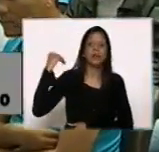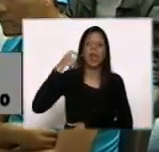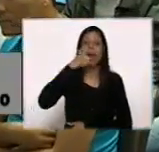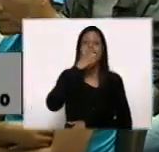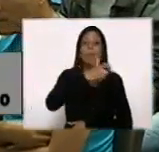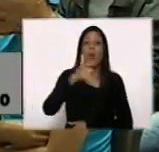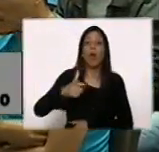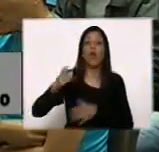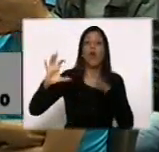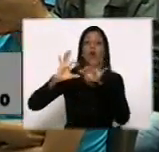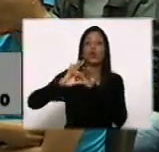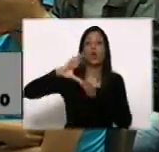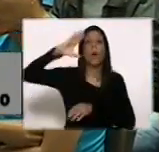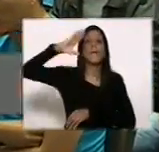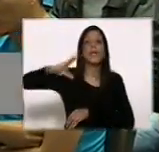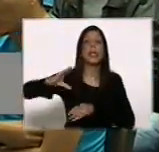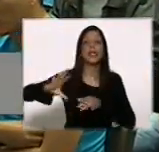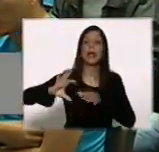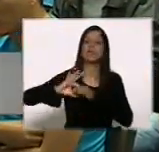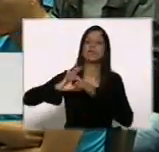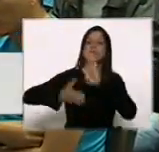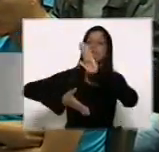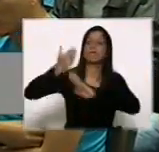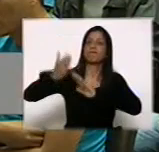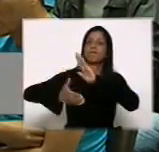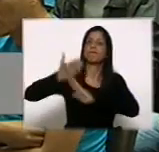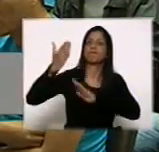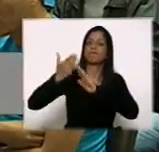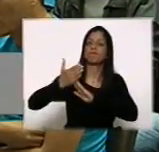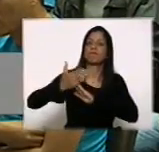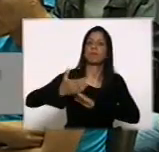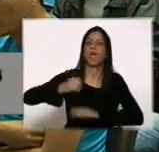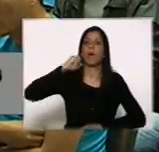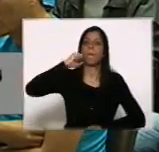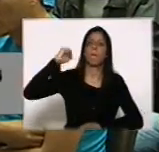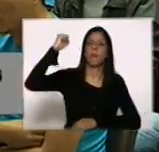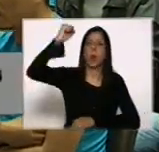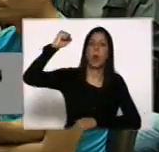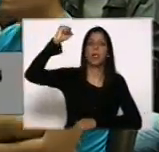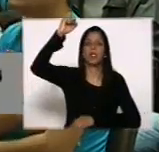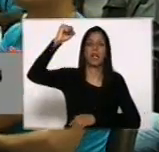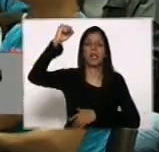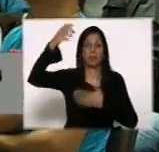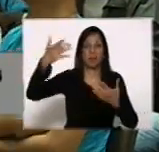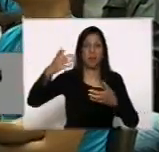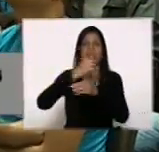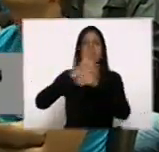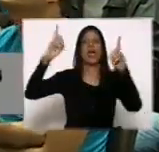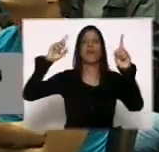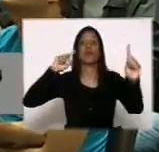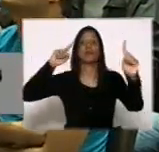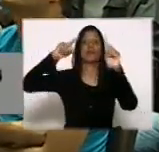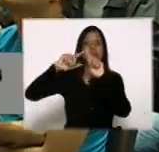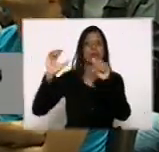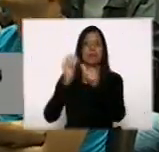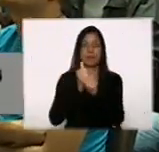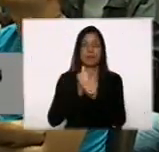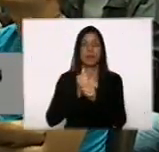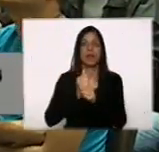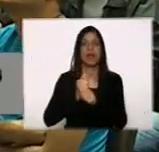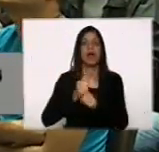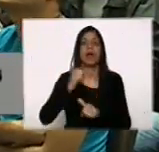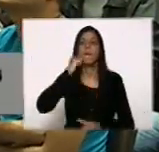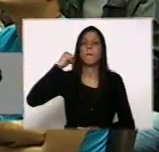unión cívico-militar a reclamar una esperanza de una mayor democracia. Y